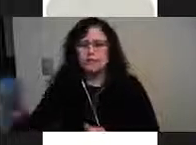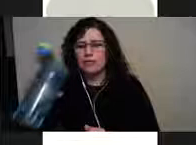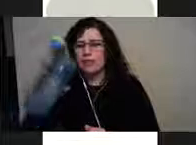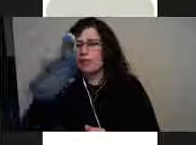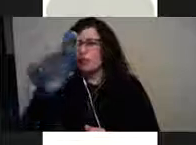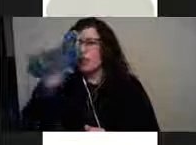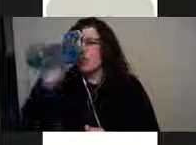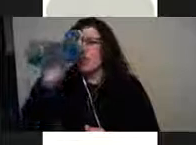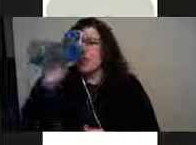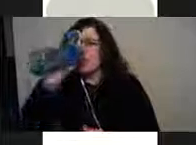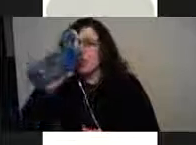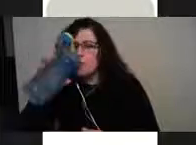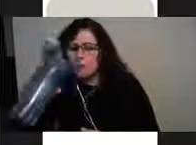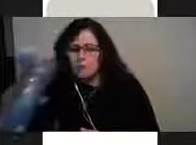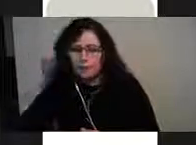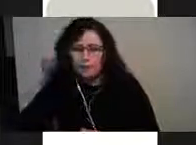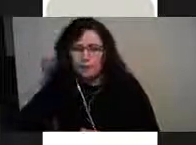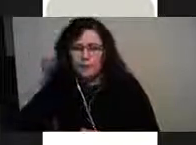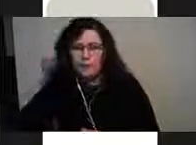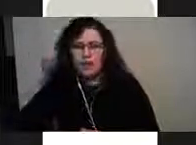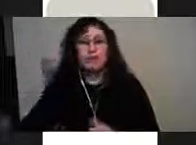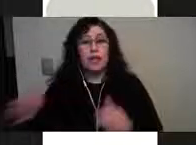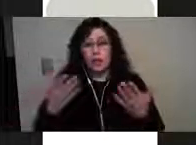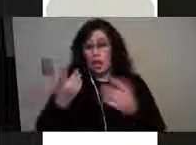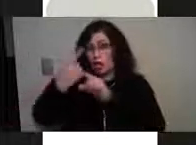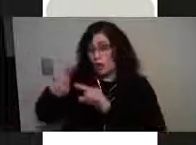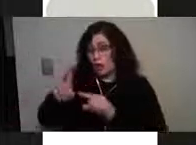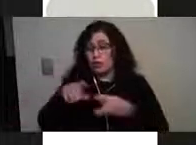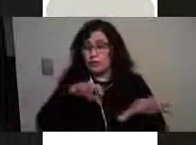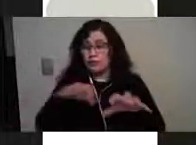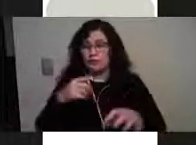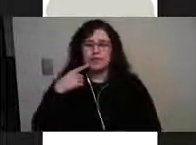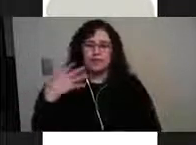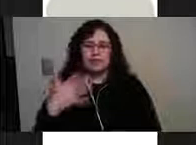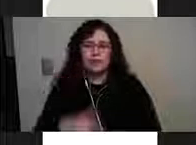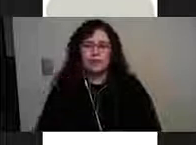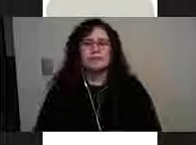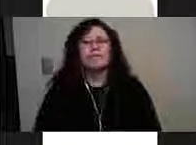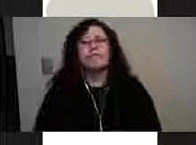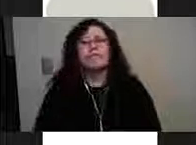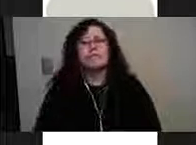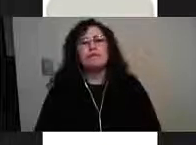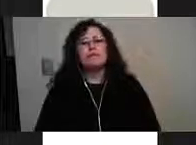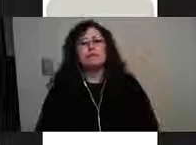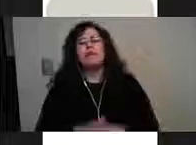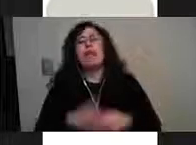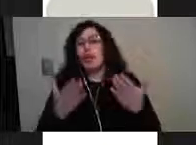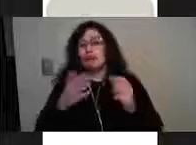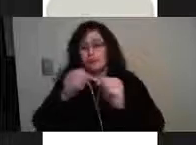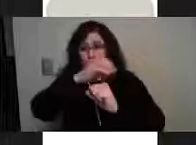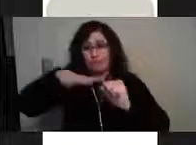¿Ya? Lo otro que es importante, ya, en general los niños con parálisis cerebral